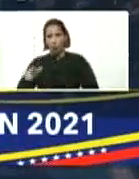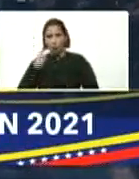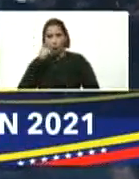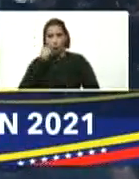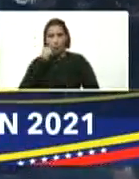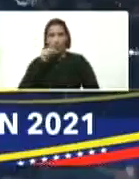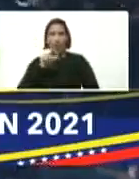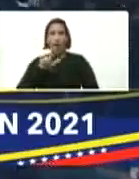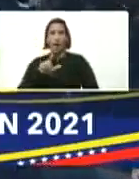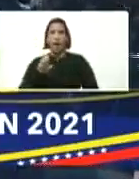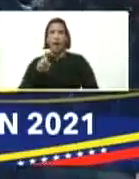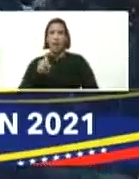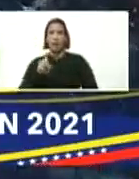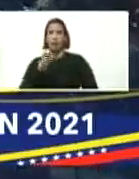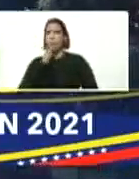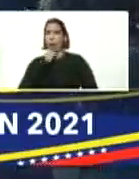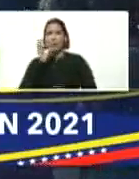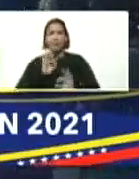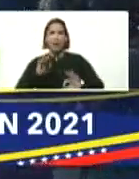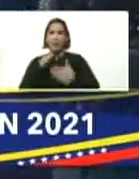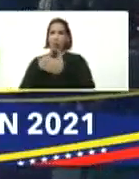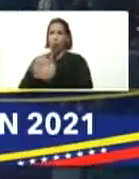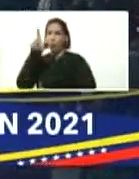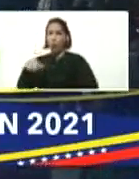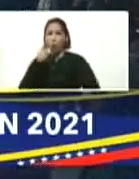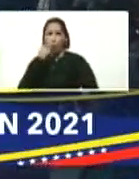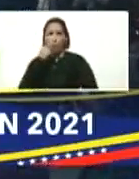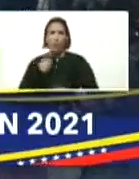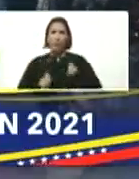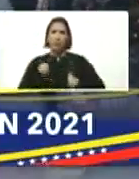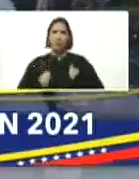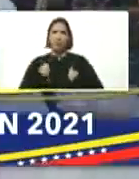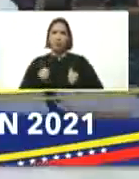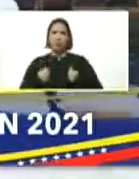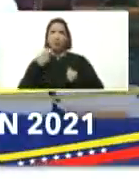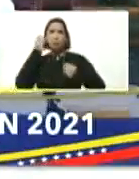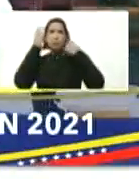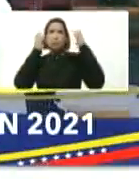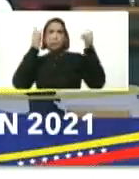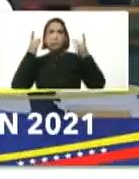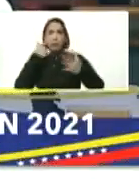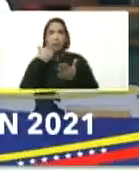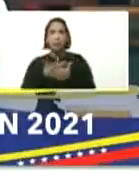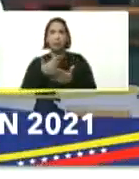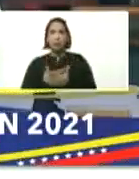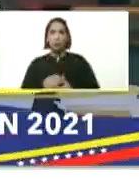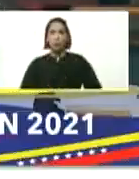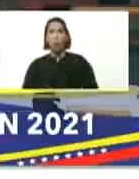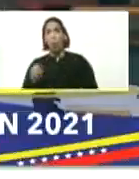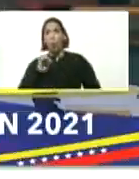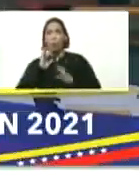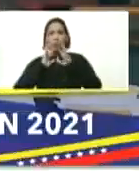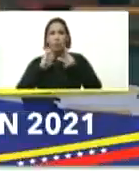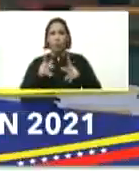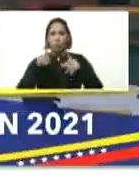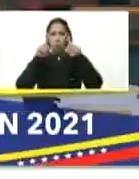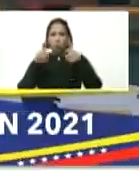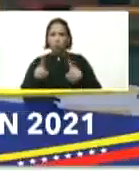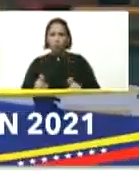tienen nada contra Alex Saab y están desesperados por fabricar testigos, testimonios,